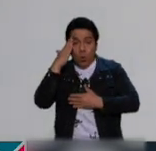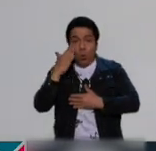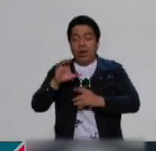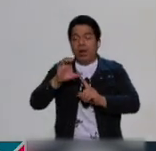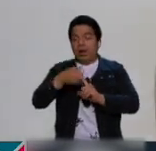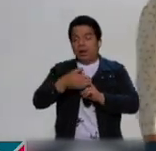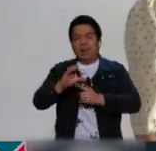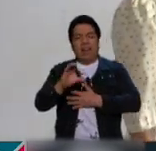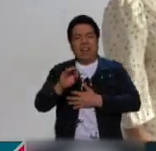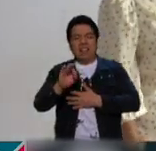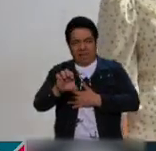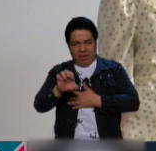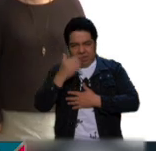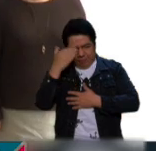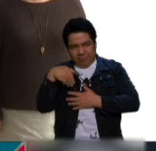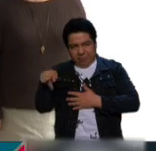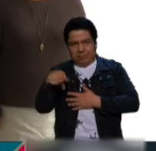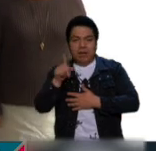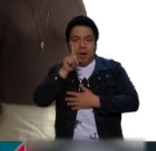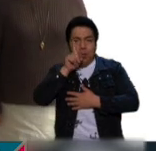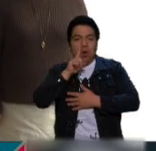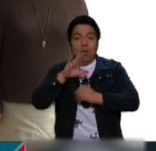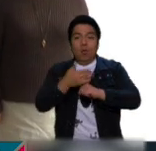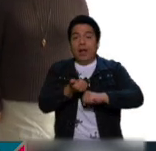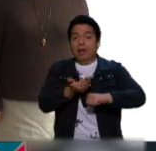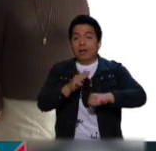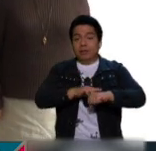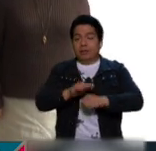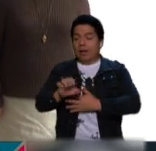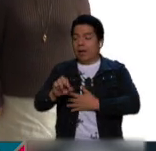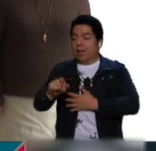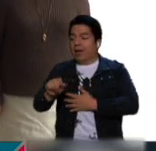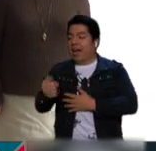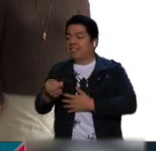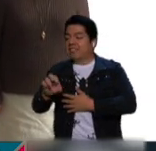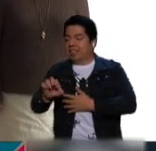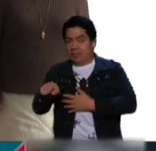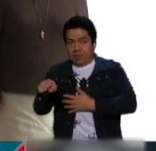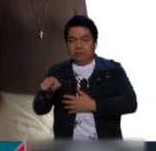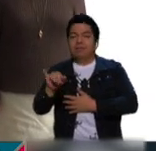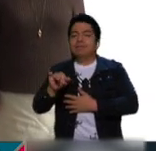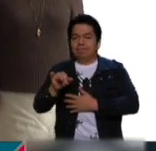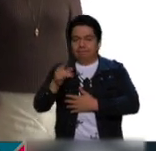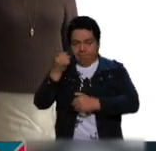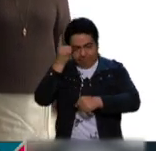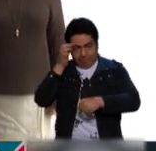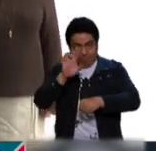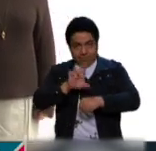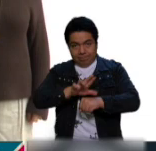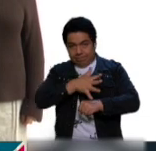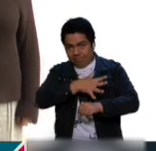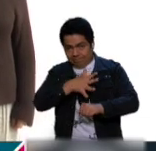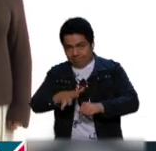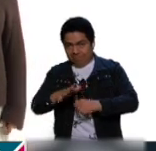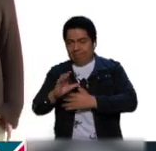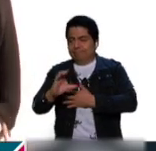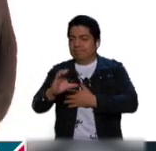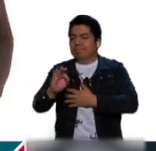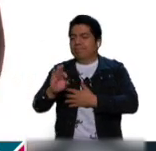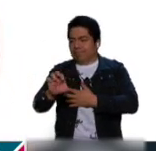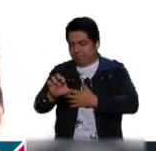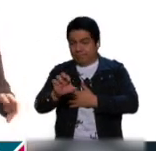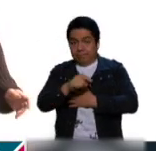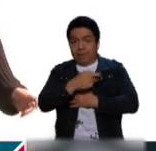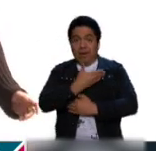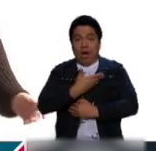Comisión Federal de Electricidad, ya que durante su administración, Emilia Esther Calleja Alor será la directora general de la CFE. La presidenta electa